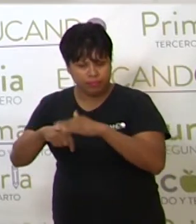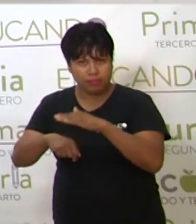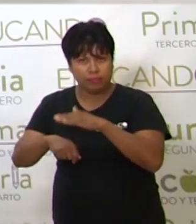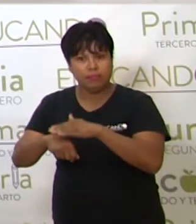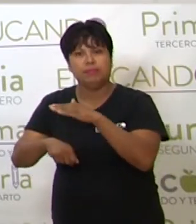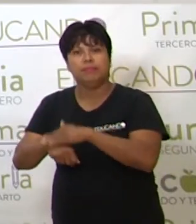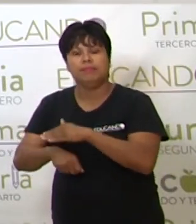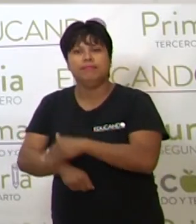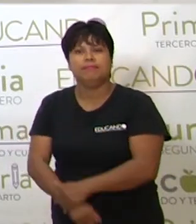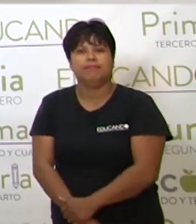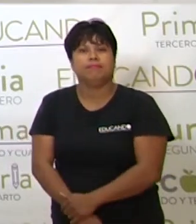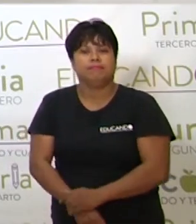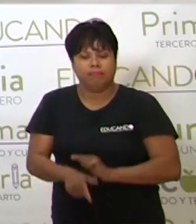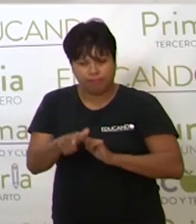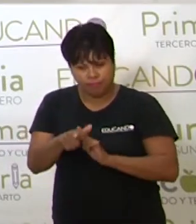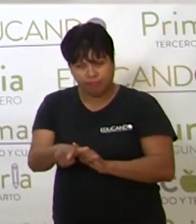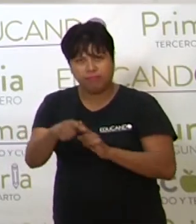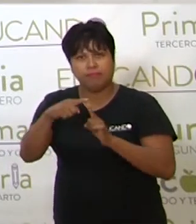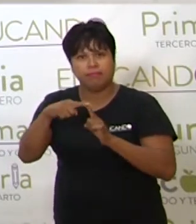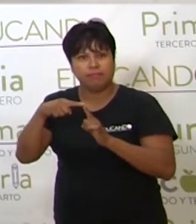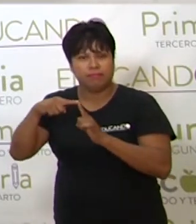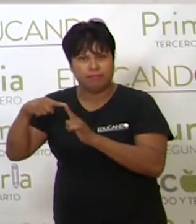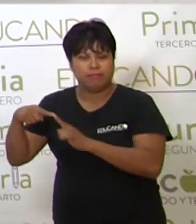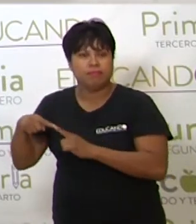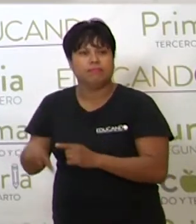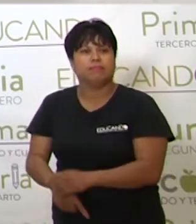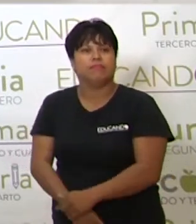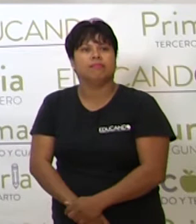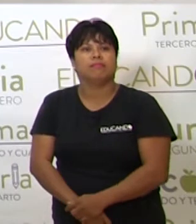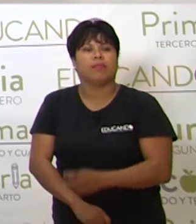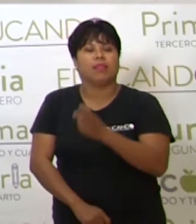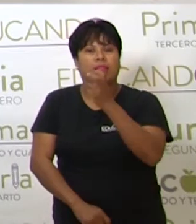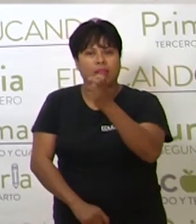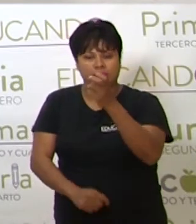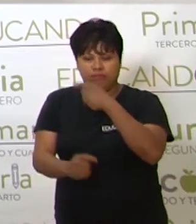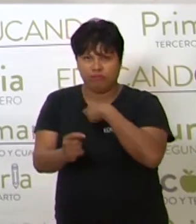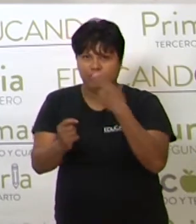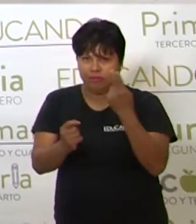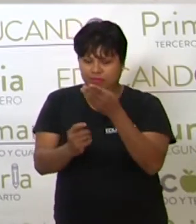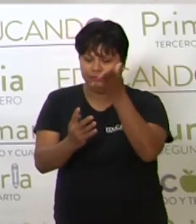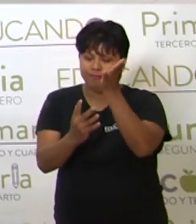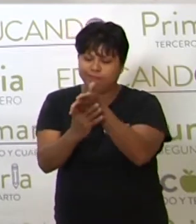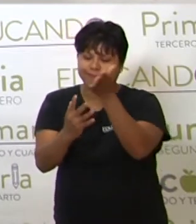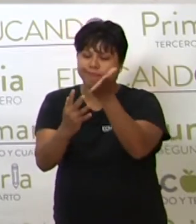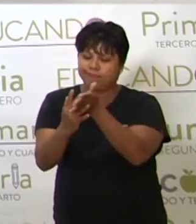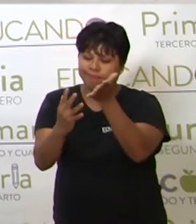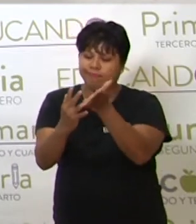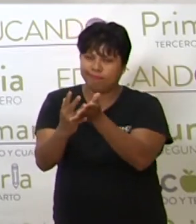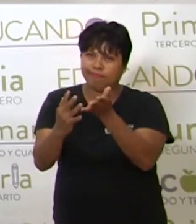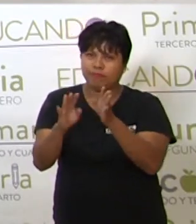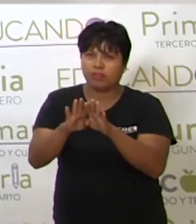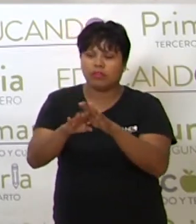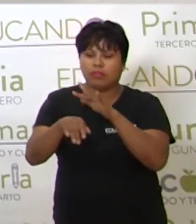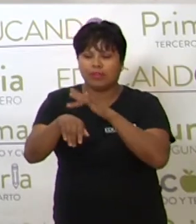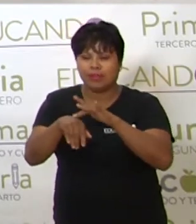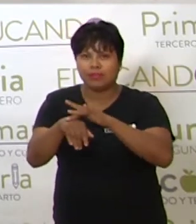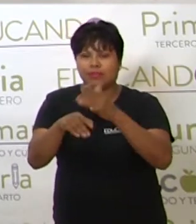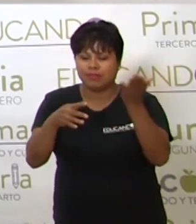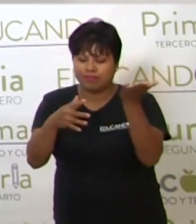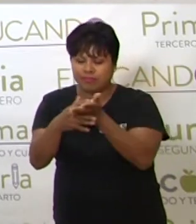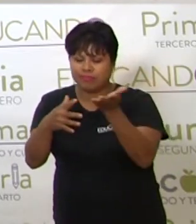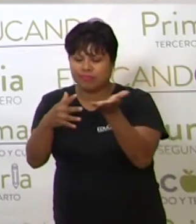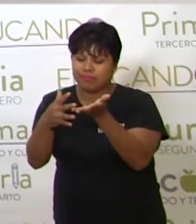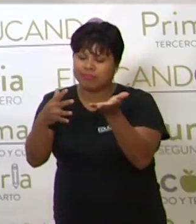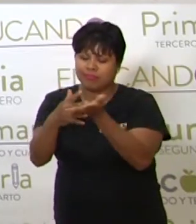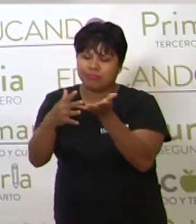ahí está sigo dividiendo esta es una fracción de quesos que provoque que